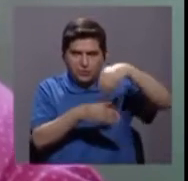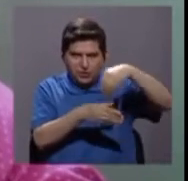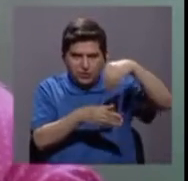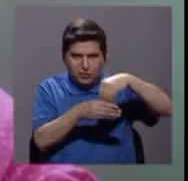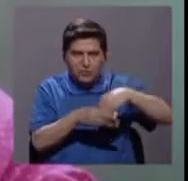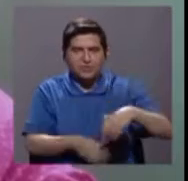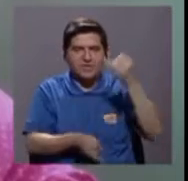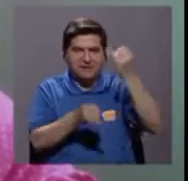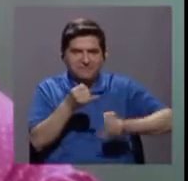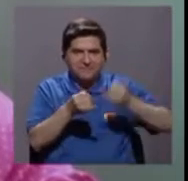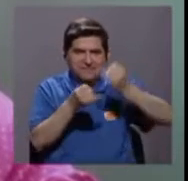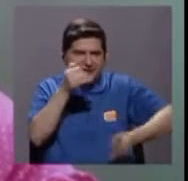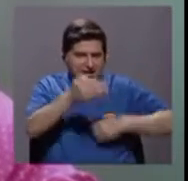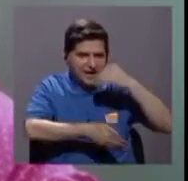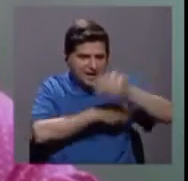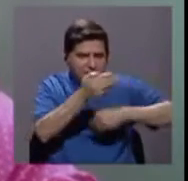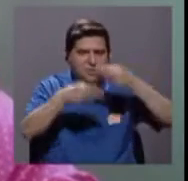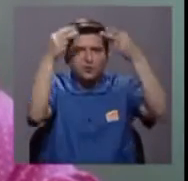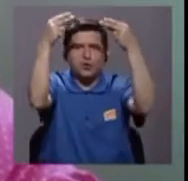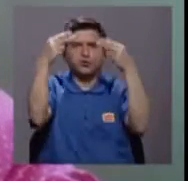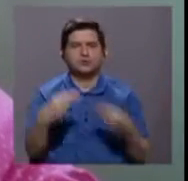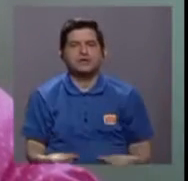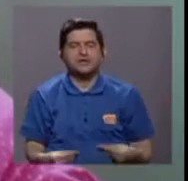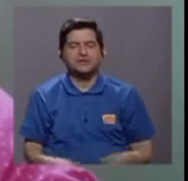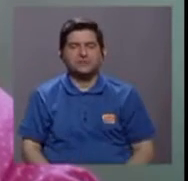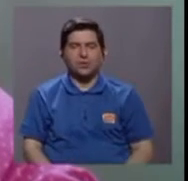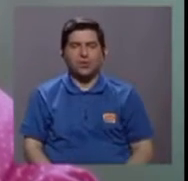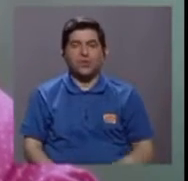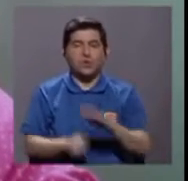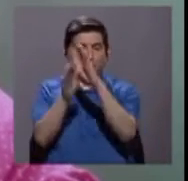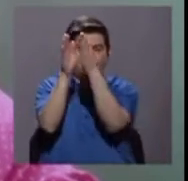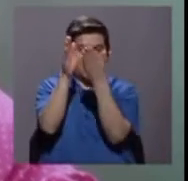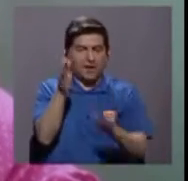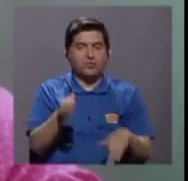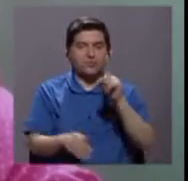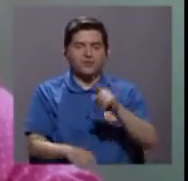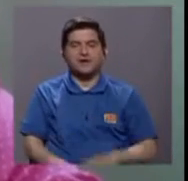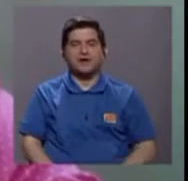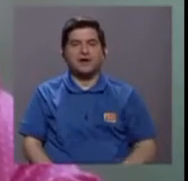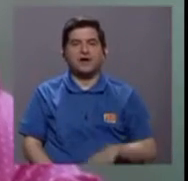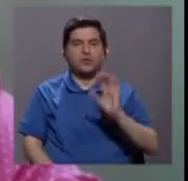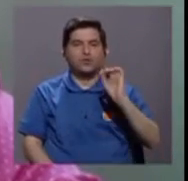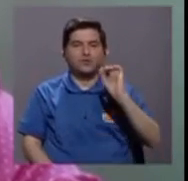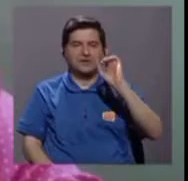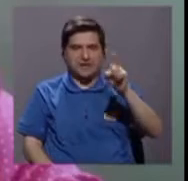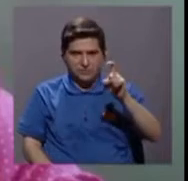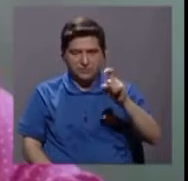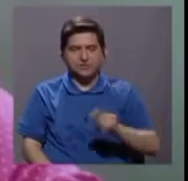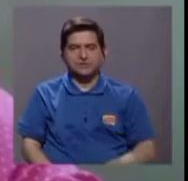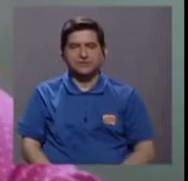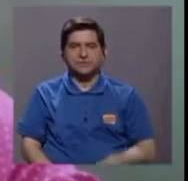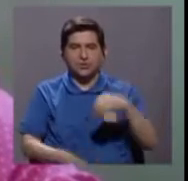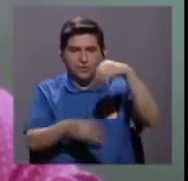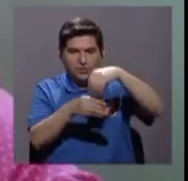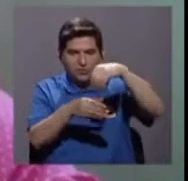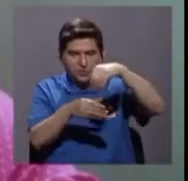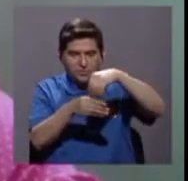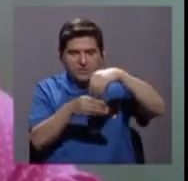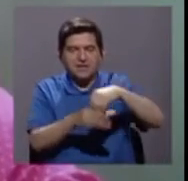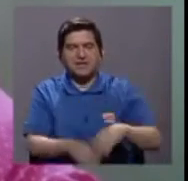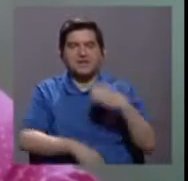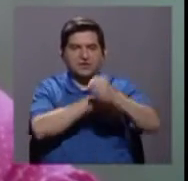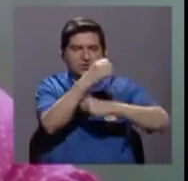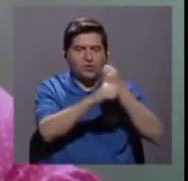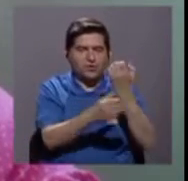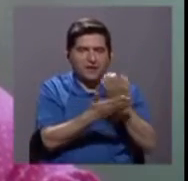del presupuesto sobre la cual la Contraloría emite un dictamen, contiene la memoria del año económico y también